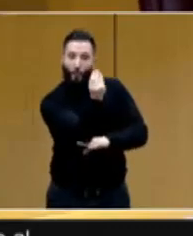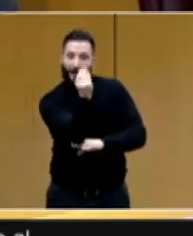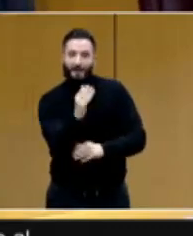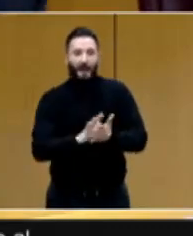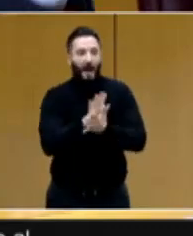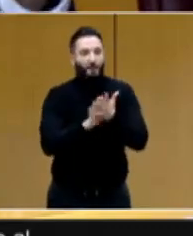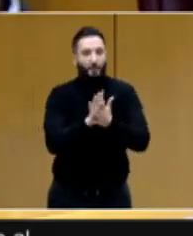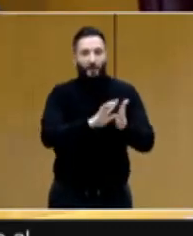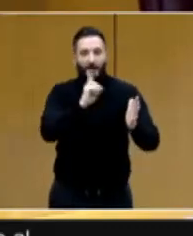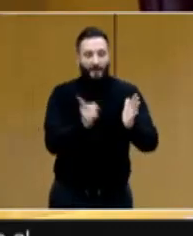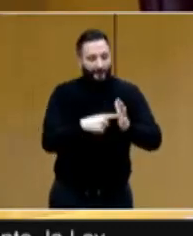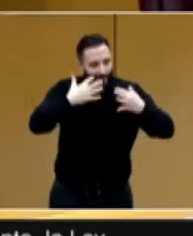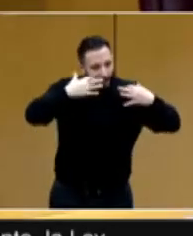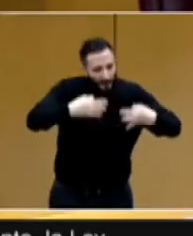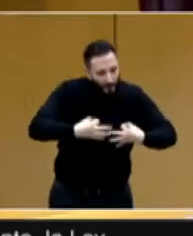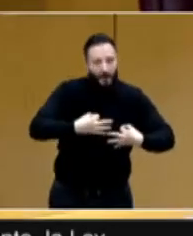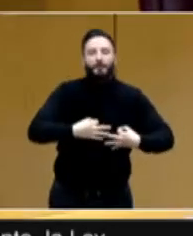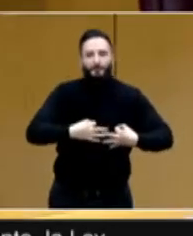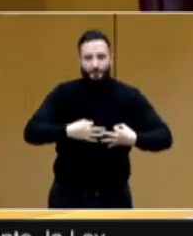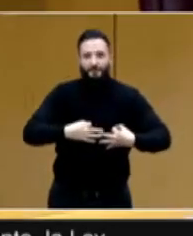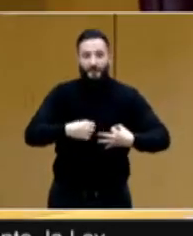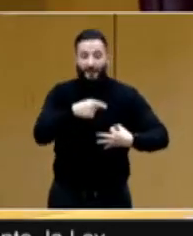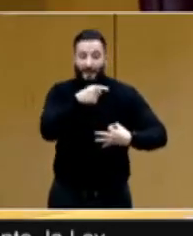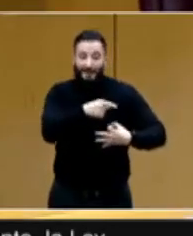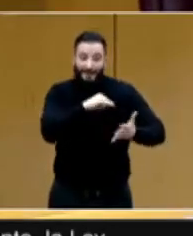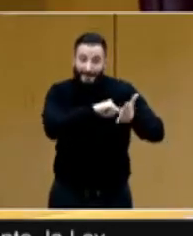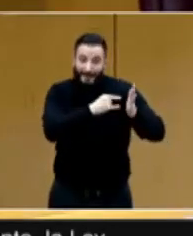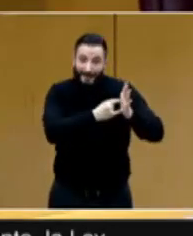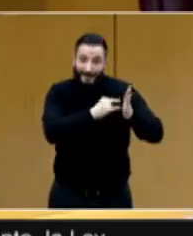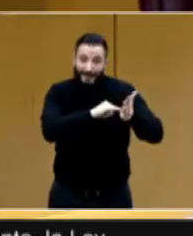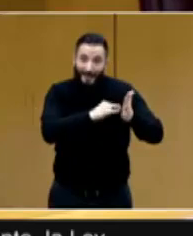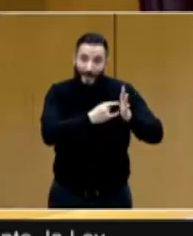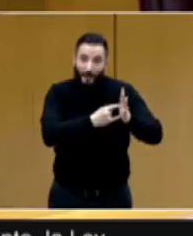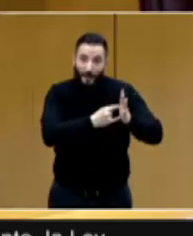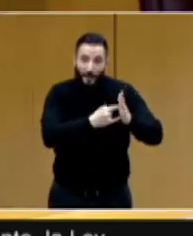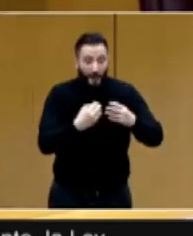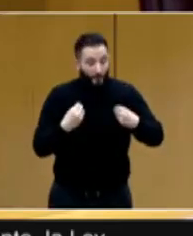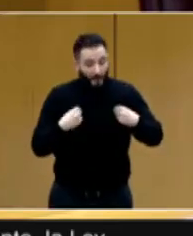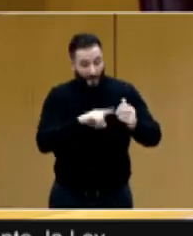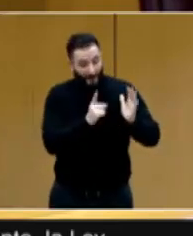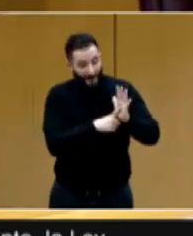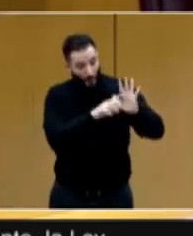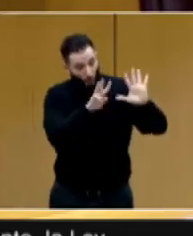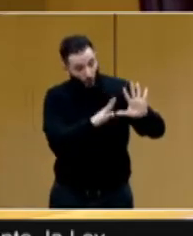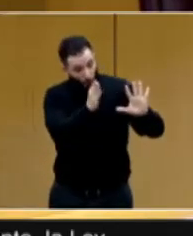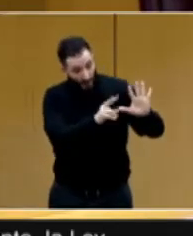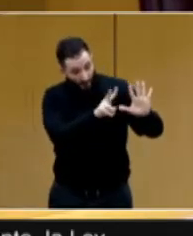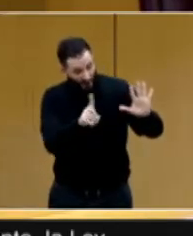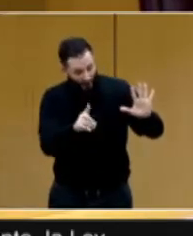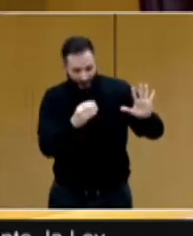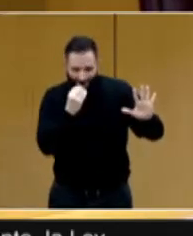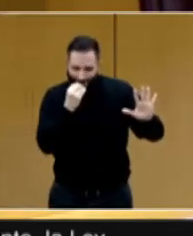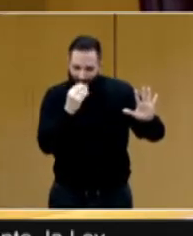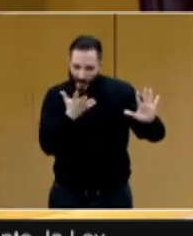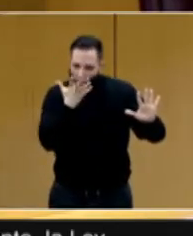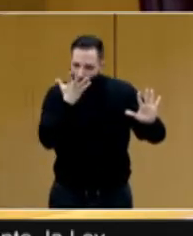la sucesión contractual etcétera que en su sistema en el sistema en el que vive la ley 8 2021 Pues no le son del todo conocidas familiares